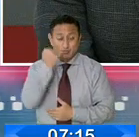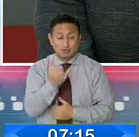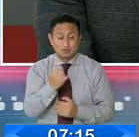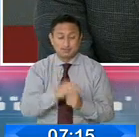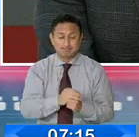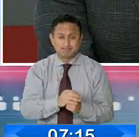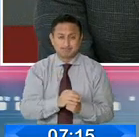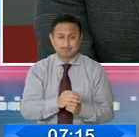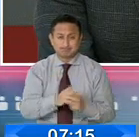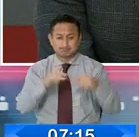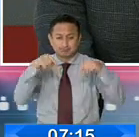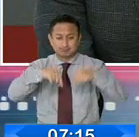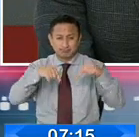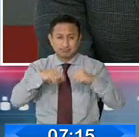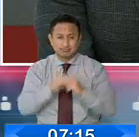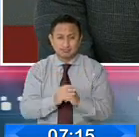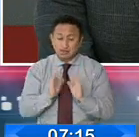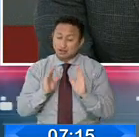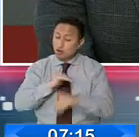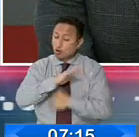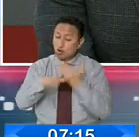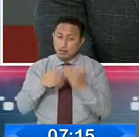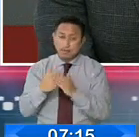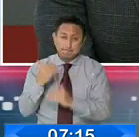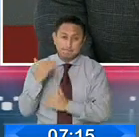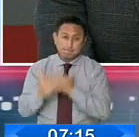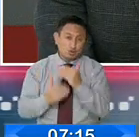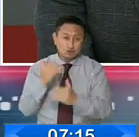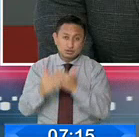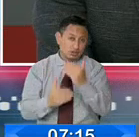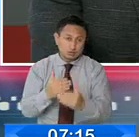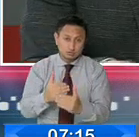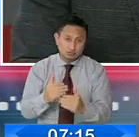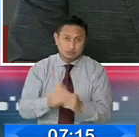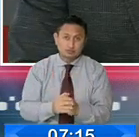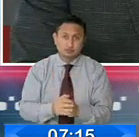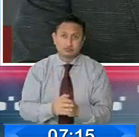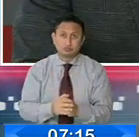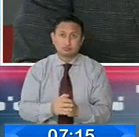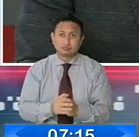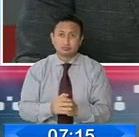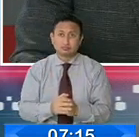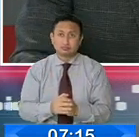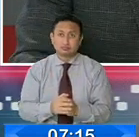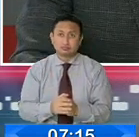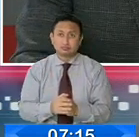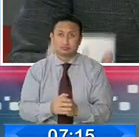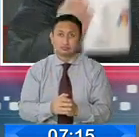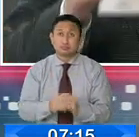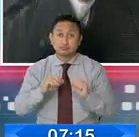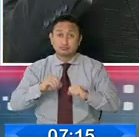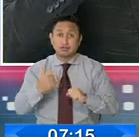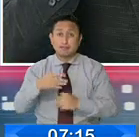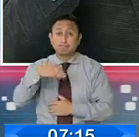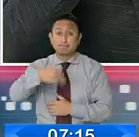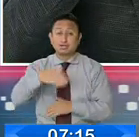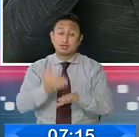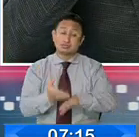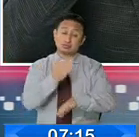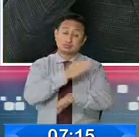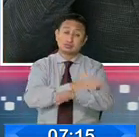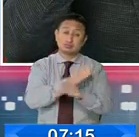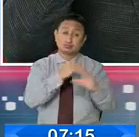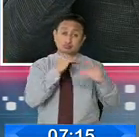que seguir todo el proceso que corresponde. Se ha enviado el día miércoles anterior